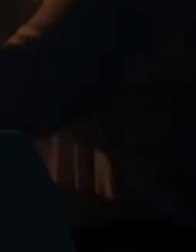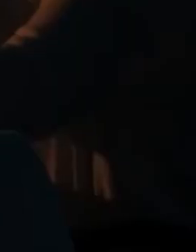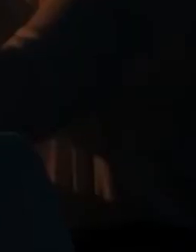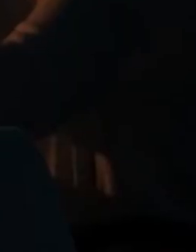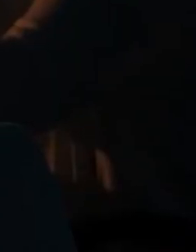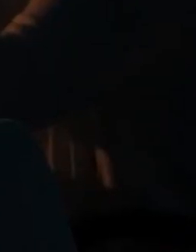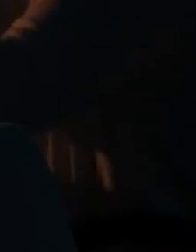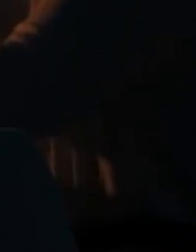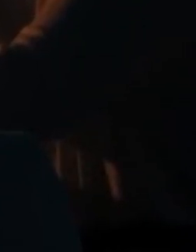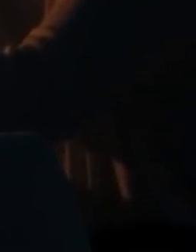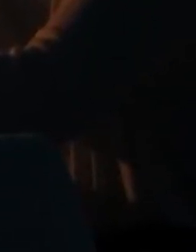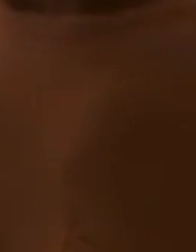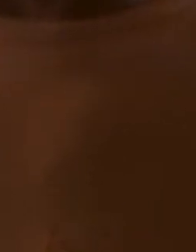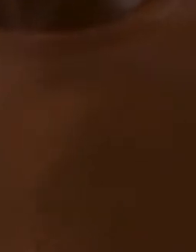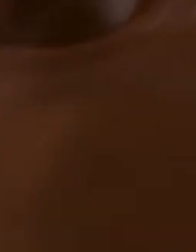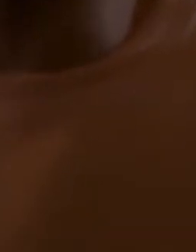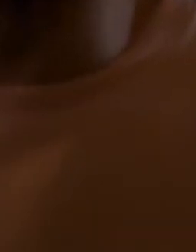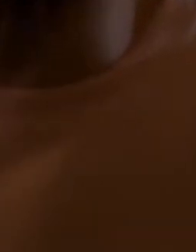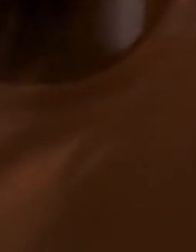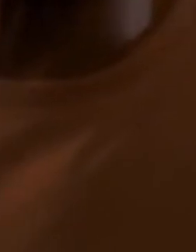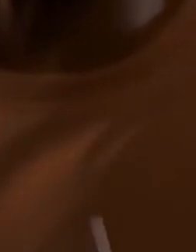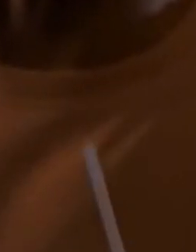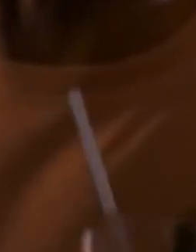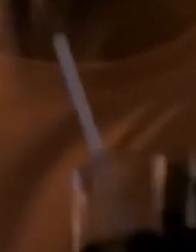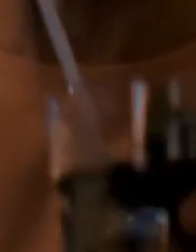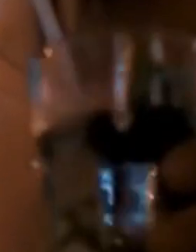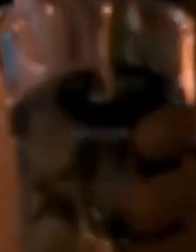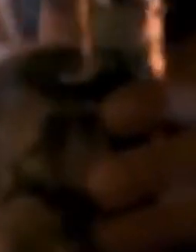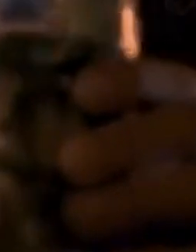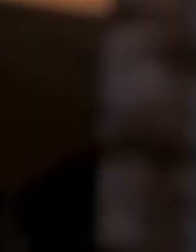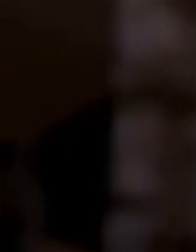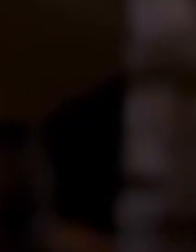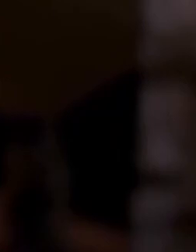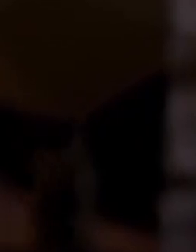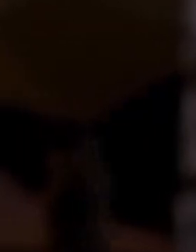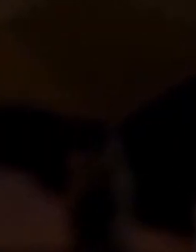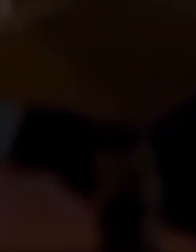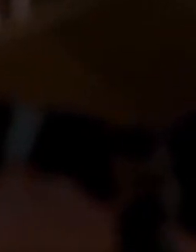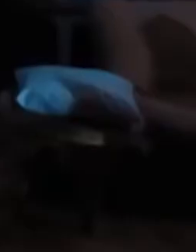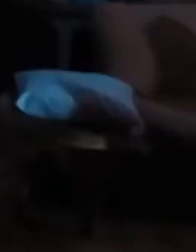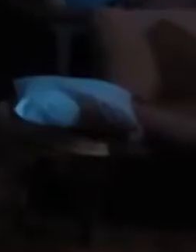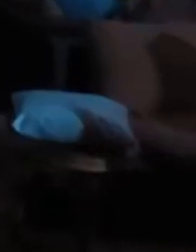comunicación y apoyo económico. Estos 4 ejes de